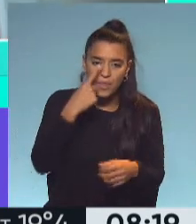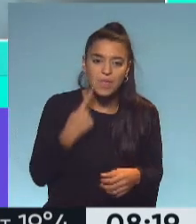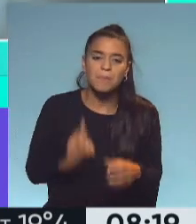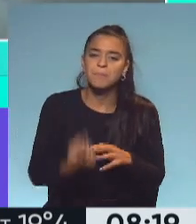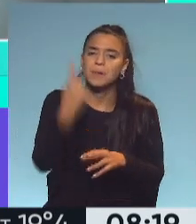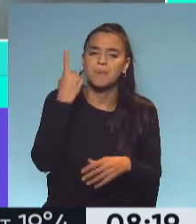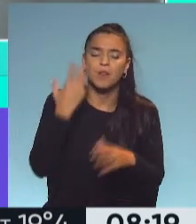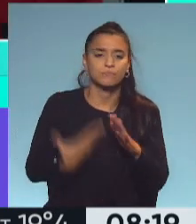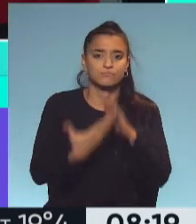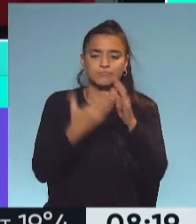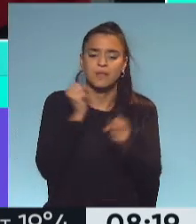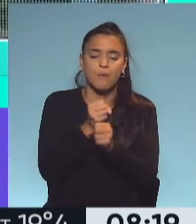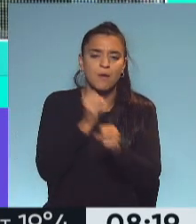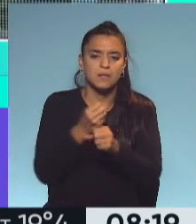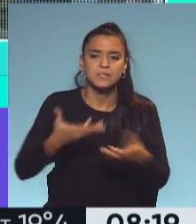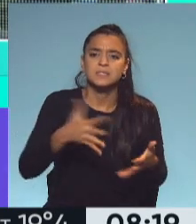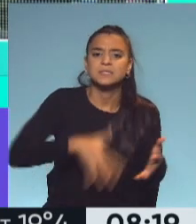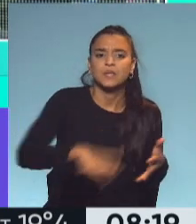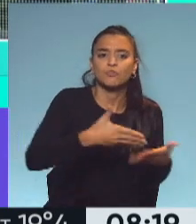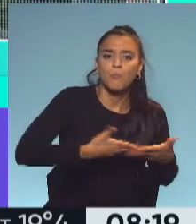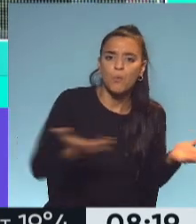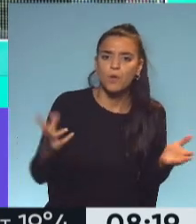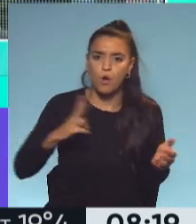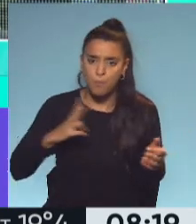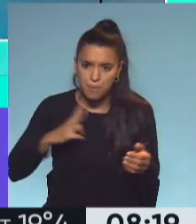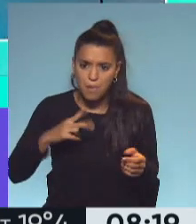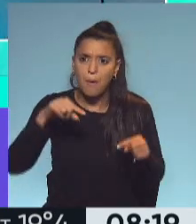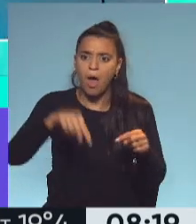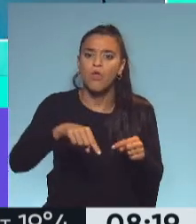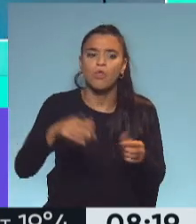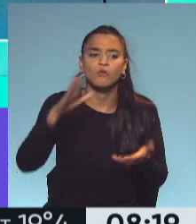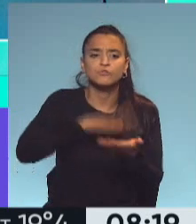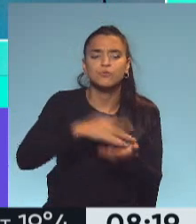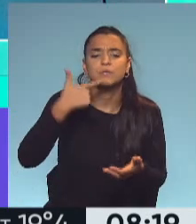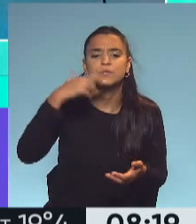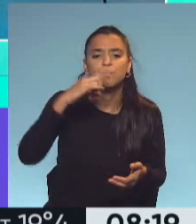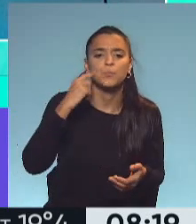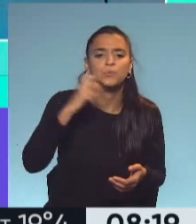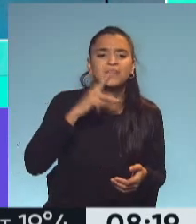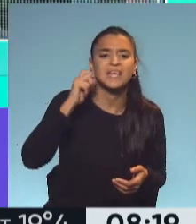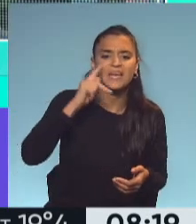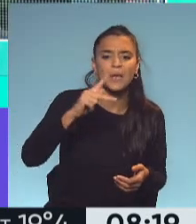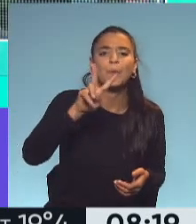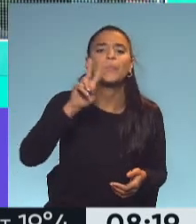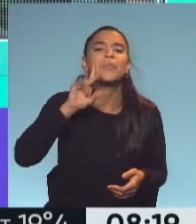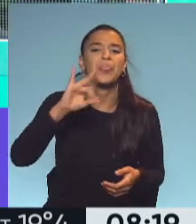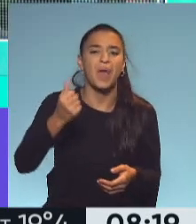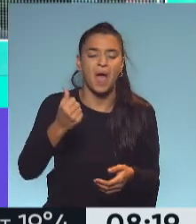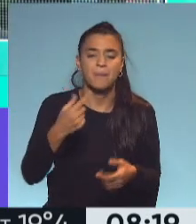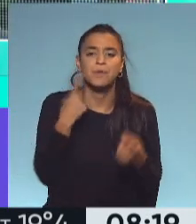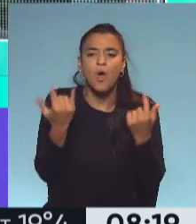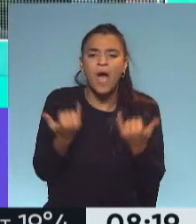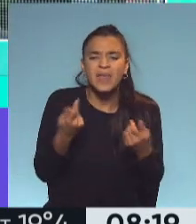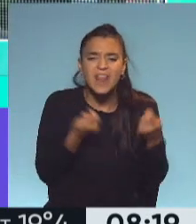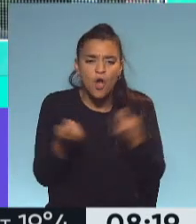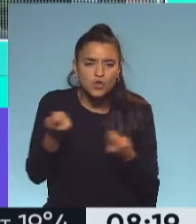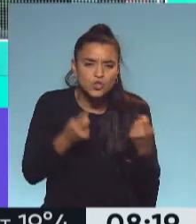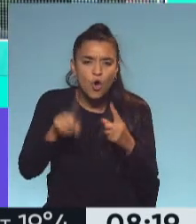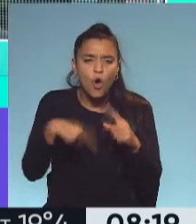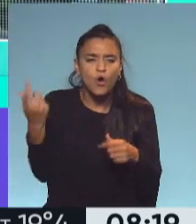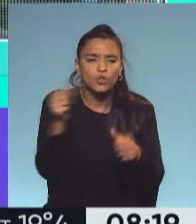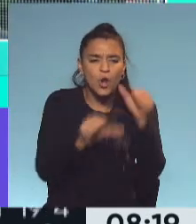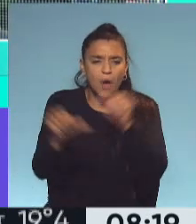el trabajo del sector público y del sector privado, por un lado en esto de la Sputnik Vida, y por otro lado hay negociaciones con otros